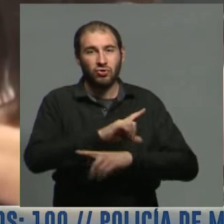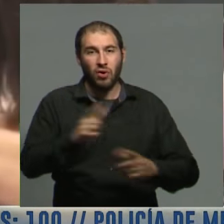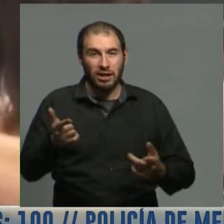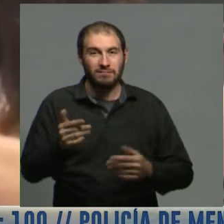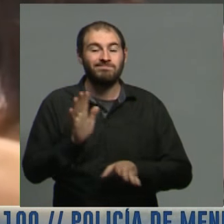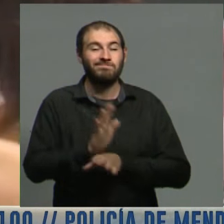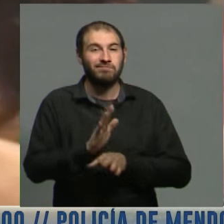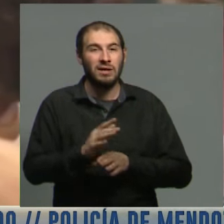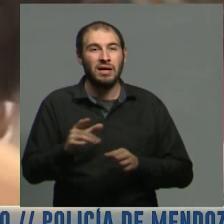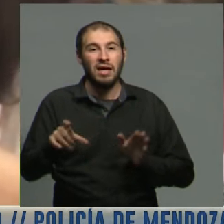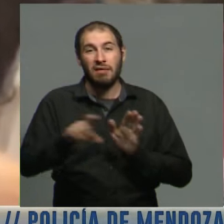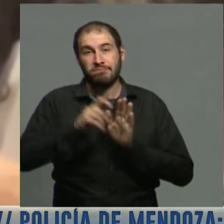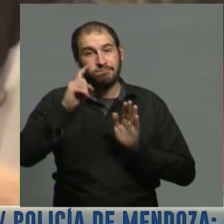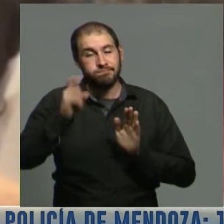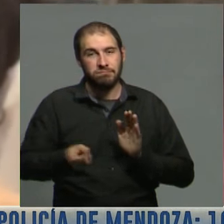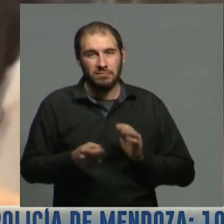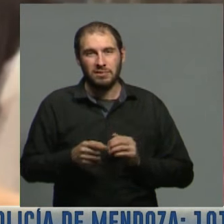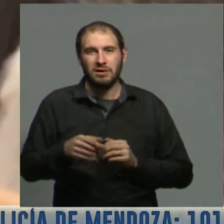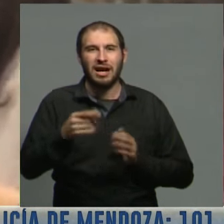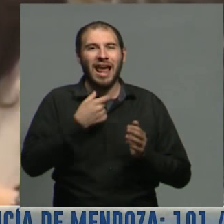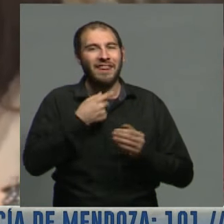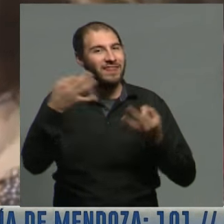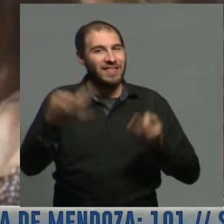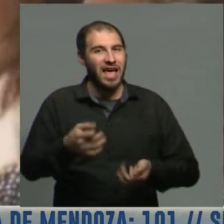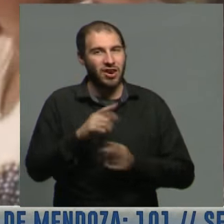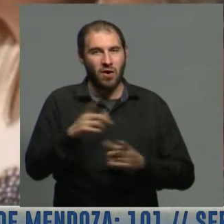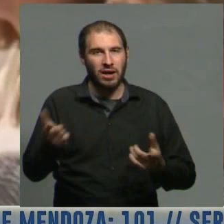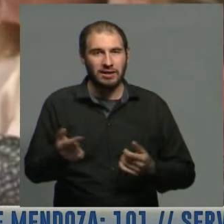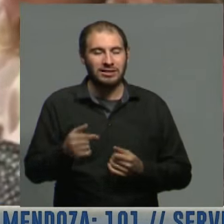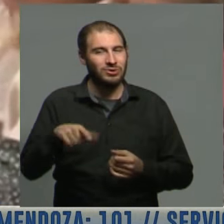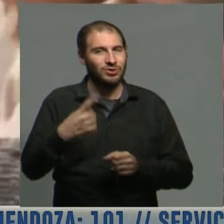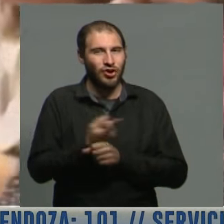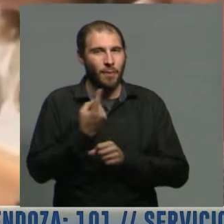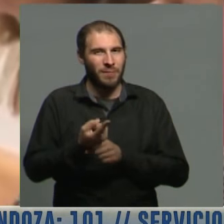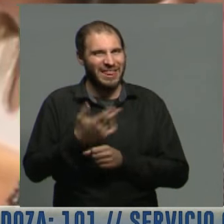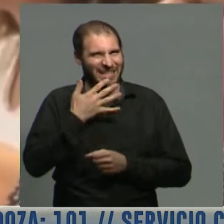tanto declarados ilegales, no han tenido garantías, por lo que no podemos tomar